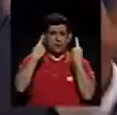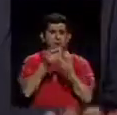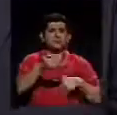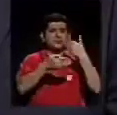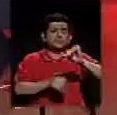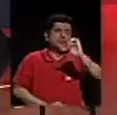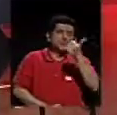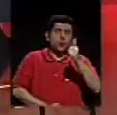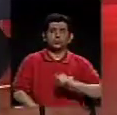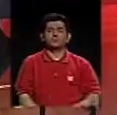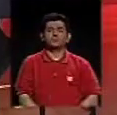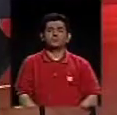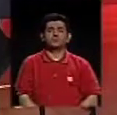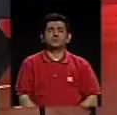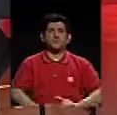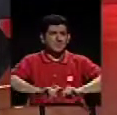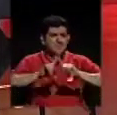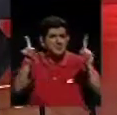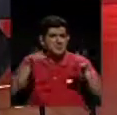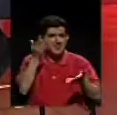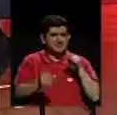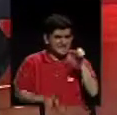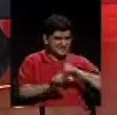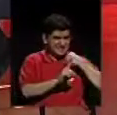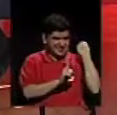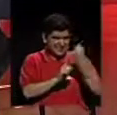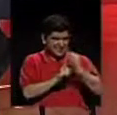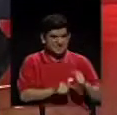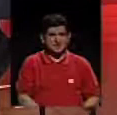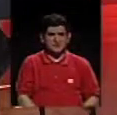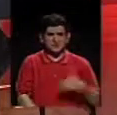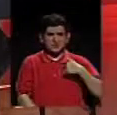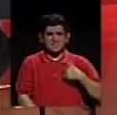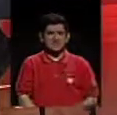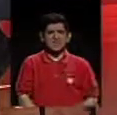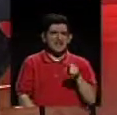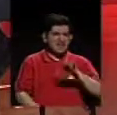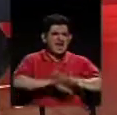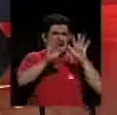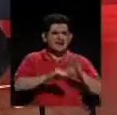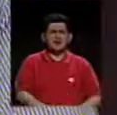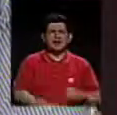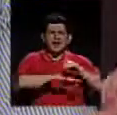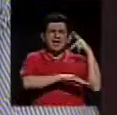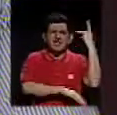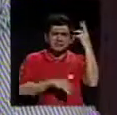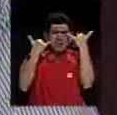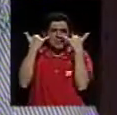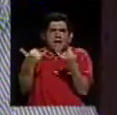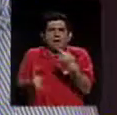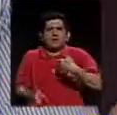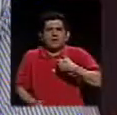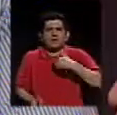momento elegía otro partido. ¿En qué se diferencia aquella situación de politización muy clara de los nombramientos a lo que estamos